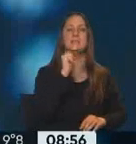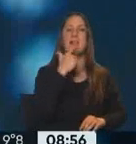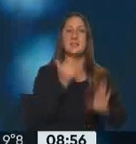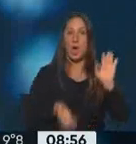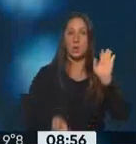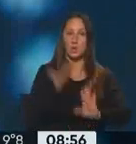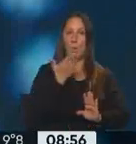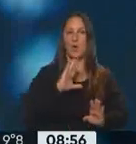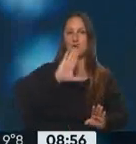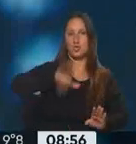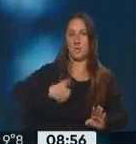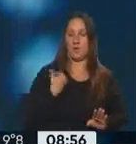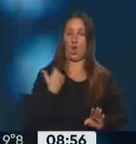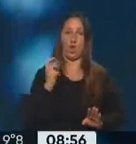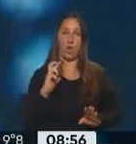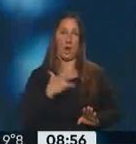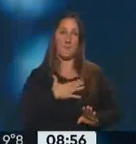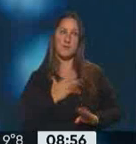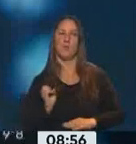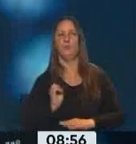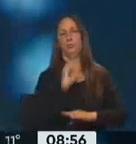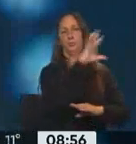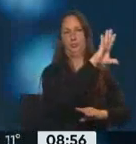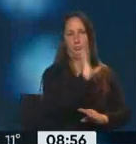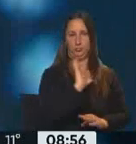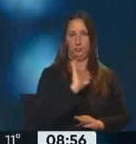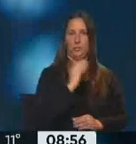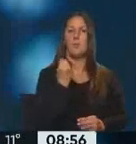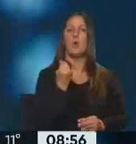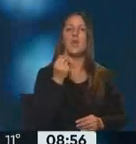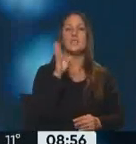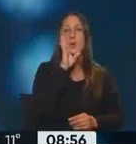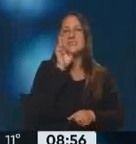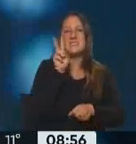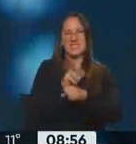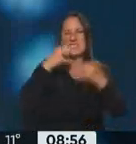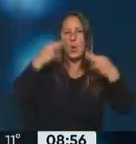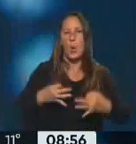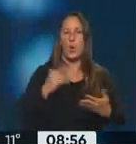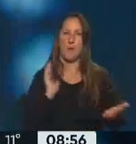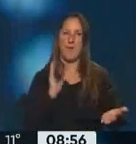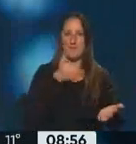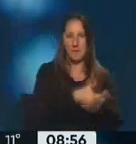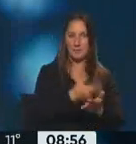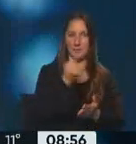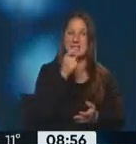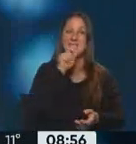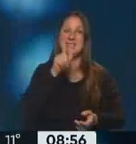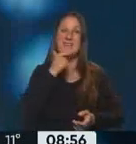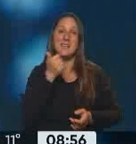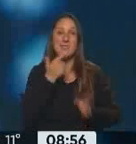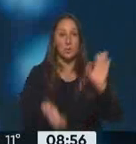conviene llevar tus dólares ahí porque eeuu es un país muy seguro para invertir y si encima subió la tasa